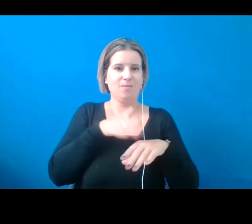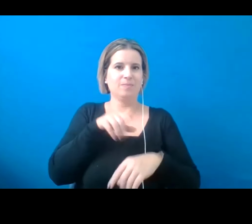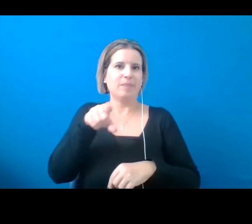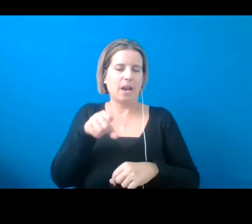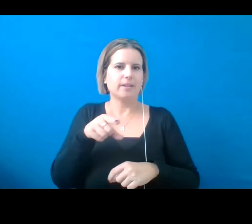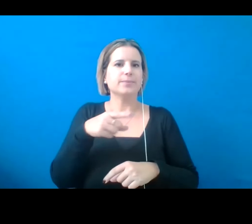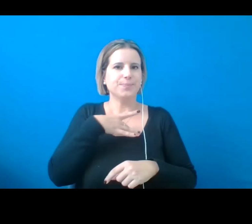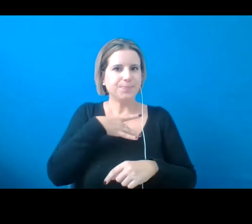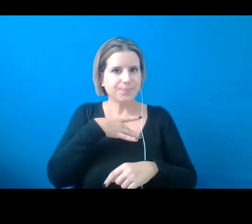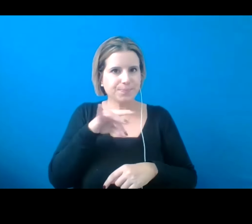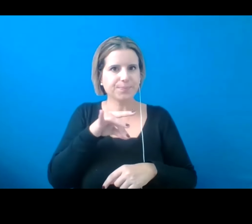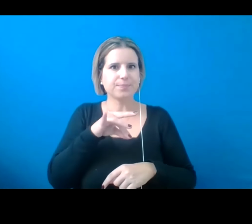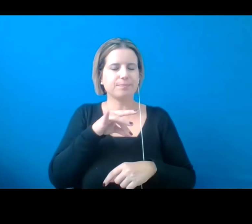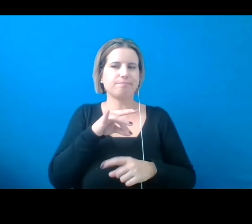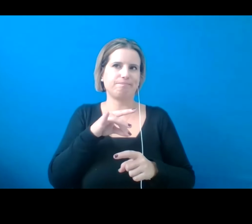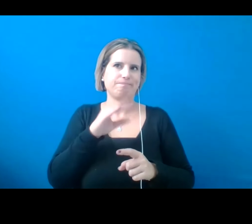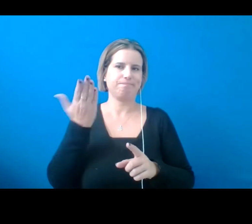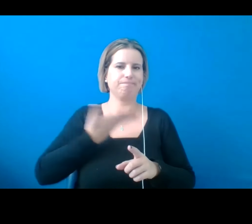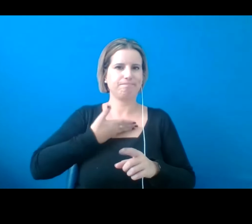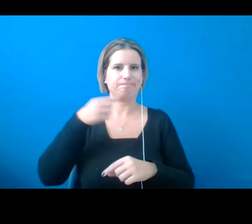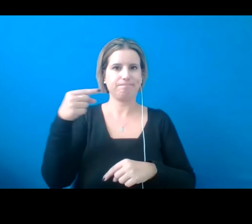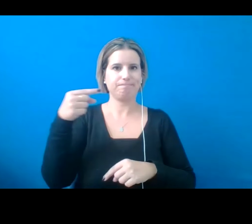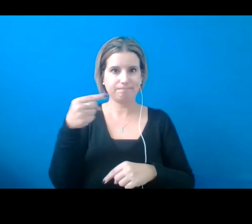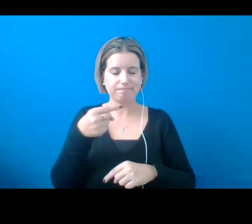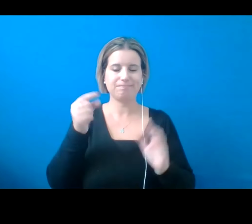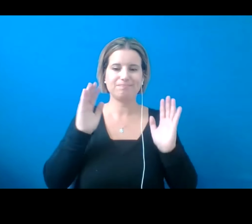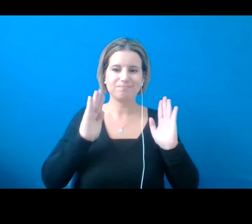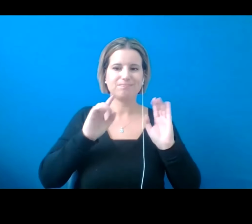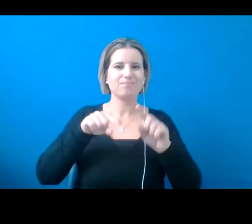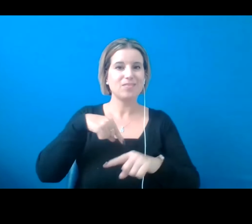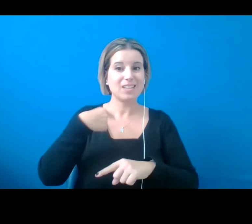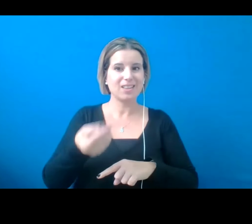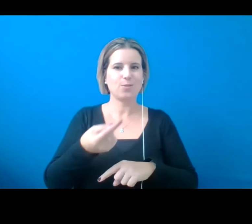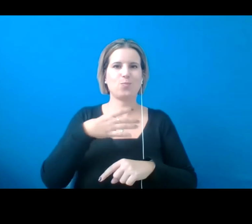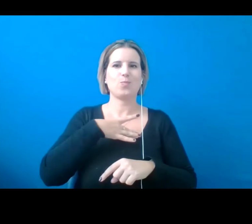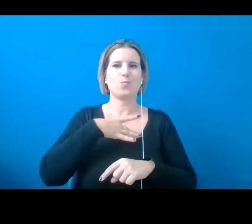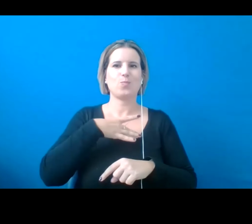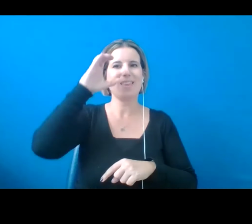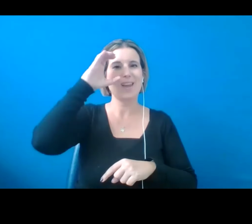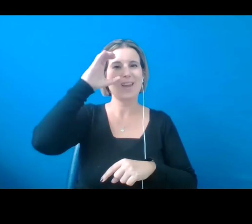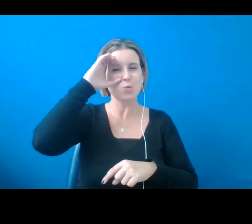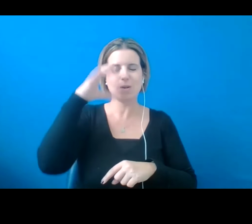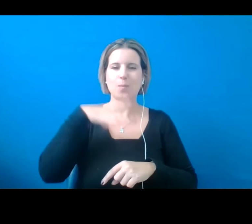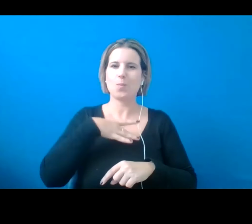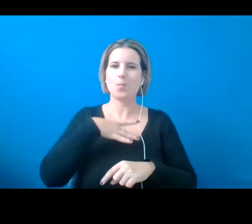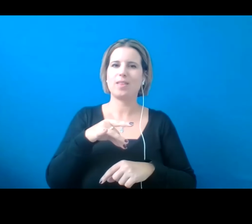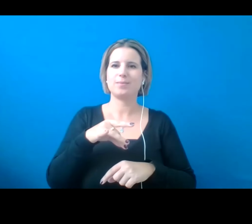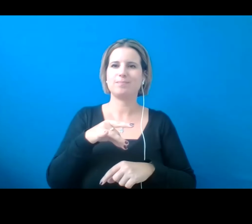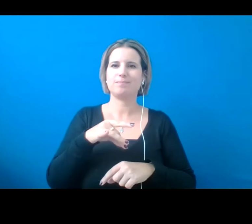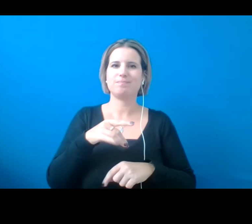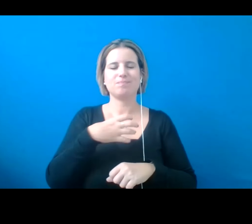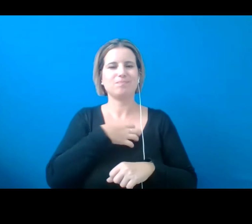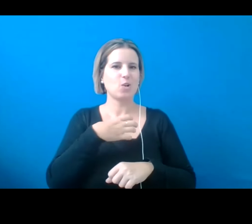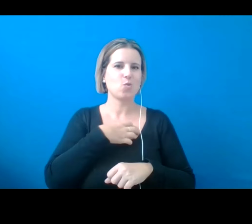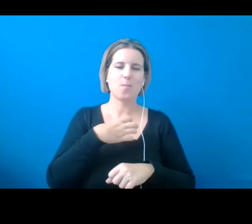repercusión negativa pero cuando después le puedes escuchar igual no ha podido identificar de